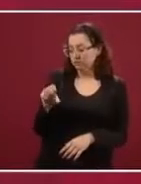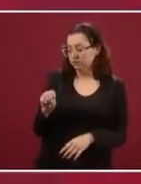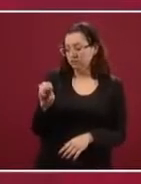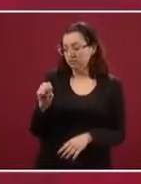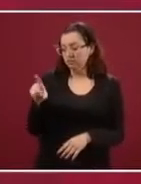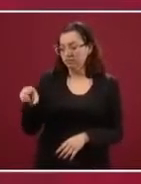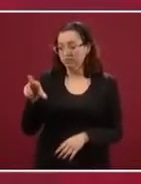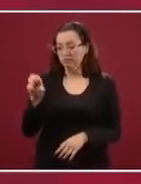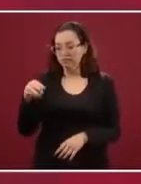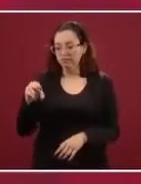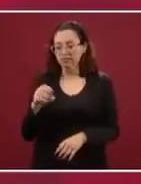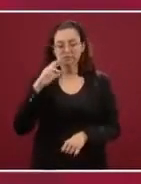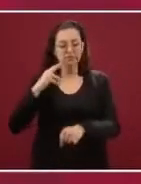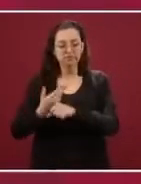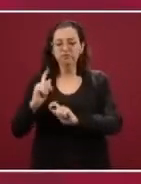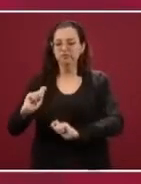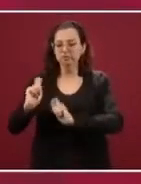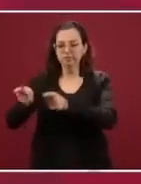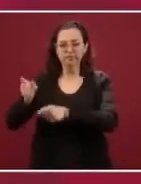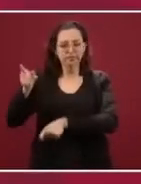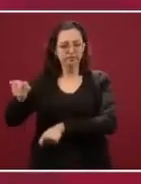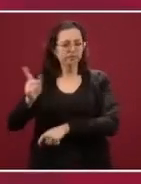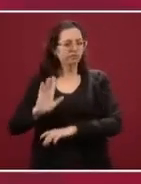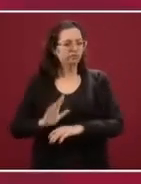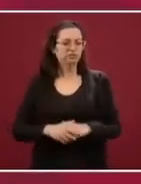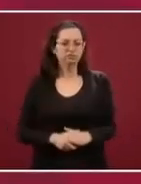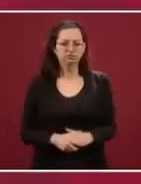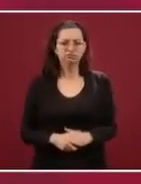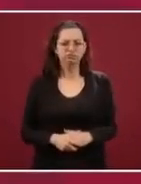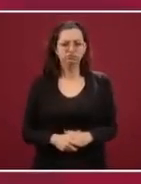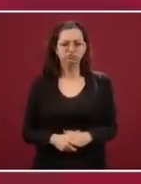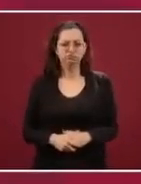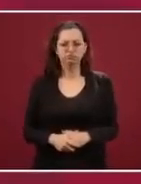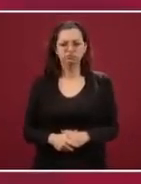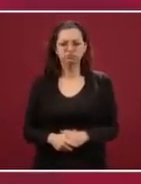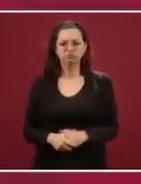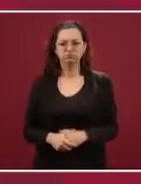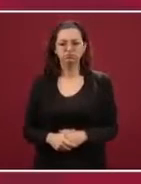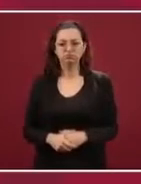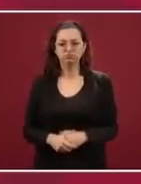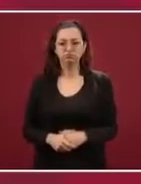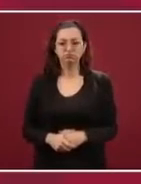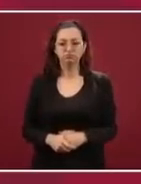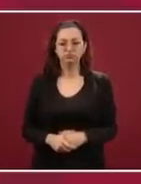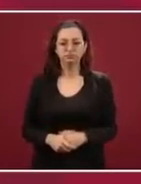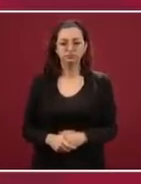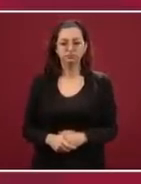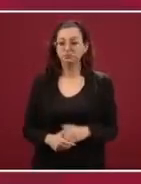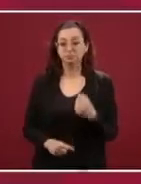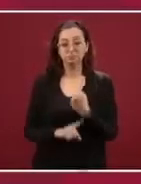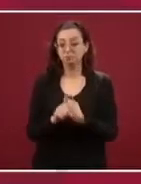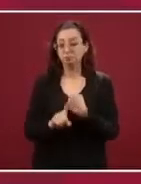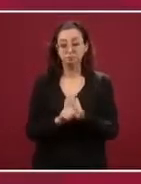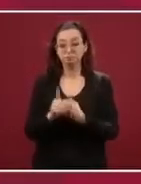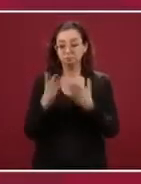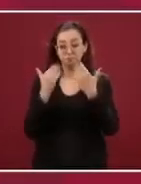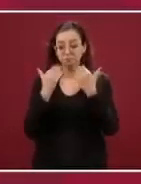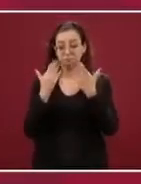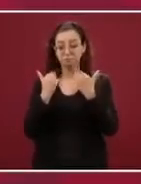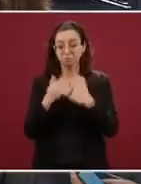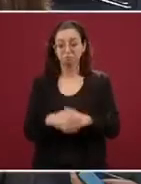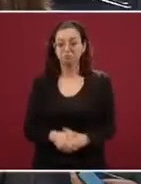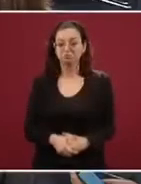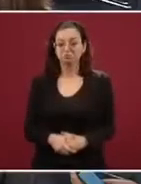está llevando a cabo esta estrategia. No hay ningún problema.